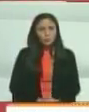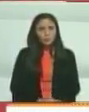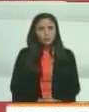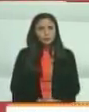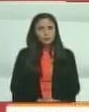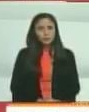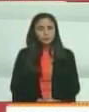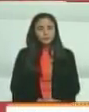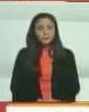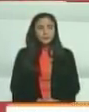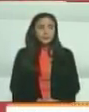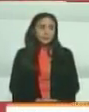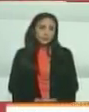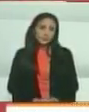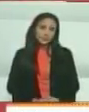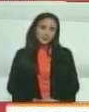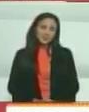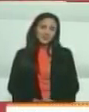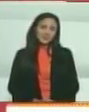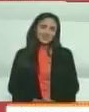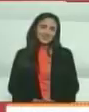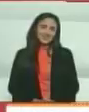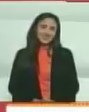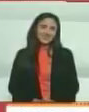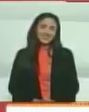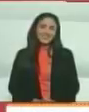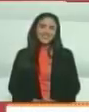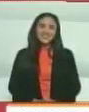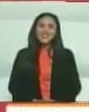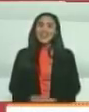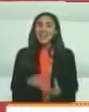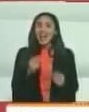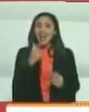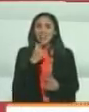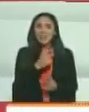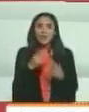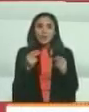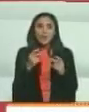Islam. Y él se negó a ir a la guerra.